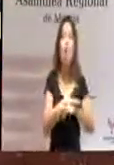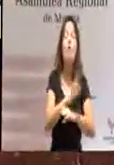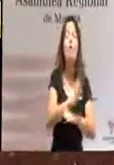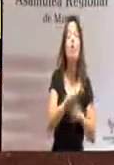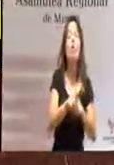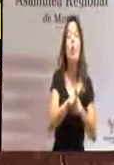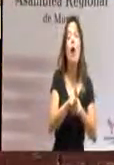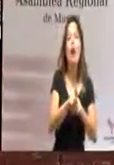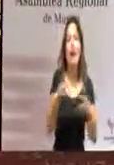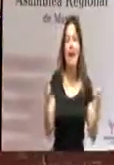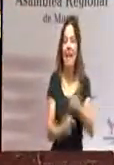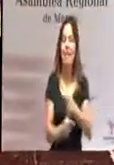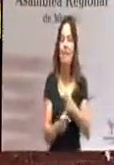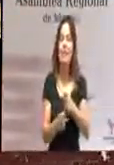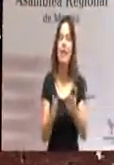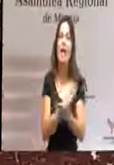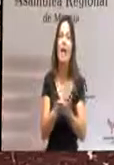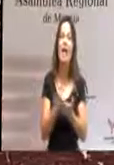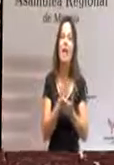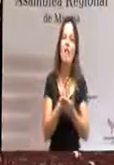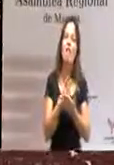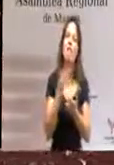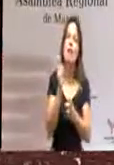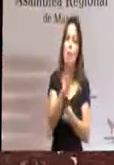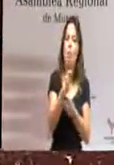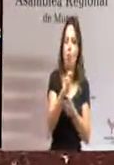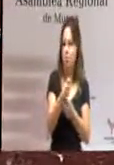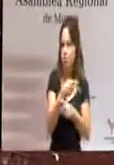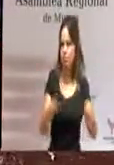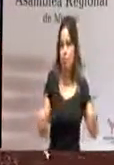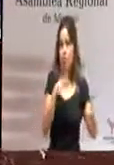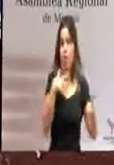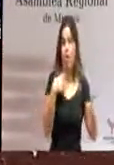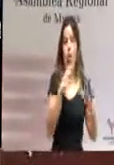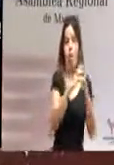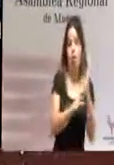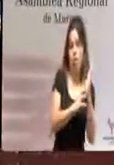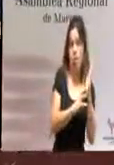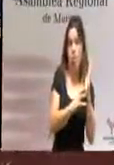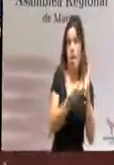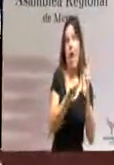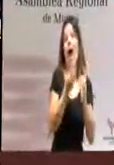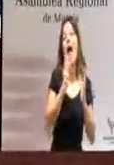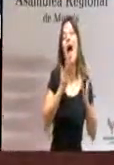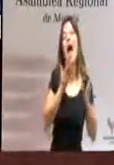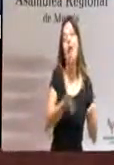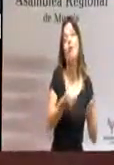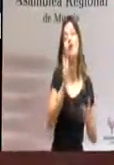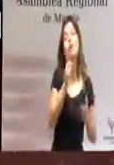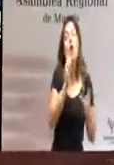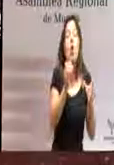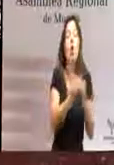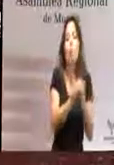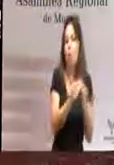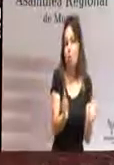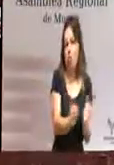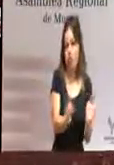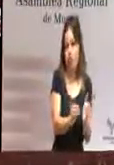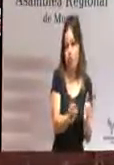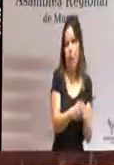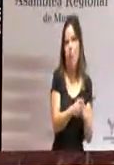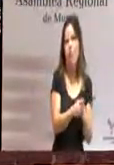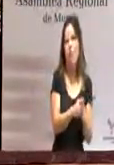la brecha fiscal, rebajando impuestos de una forma desigual y beneficiando a una minoría privilegiada.